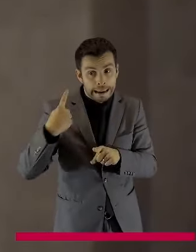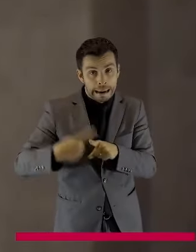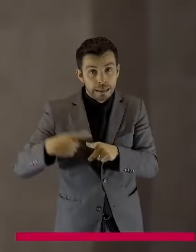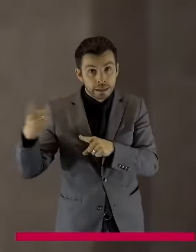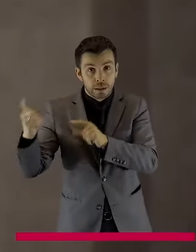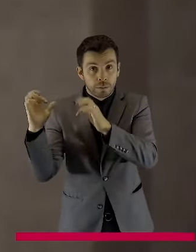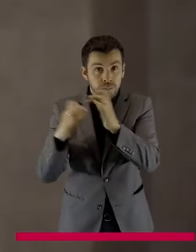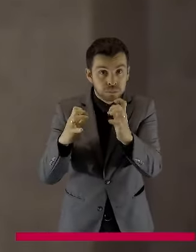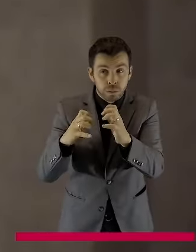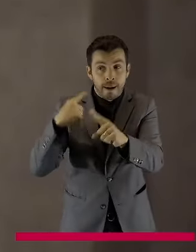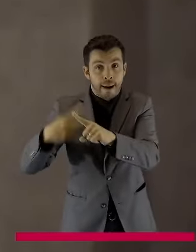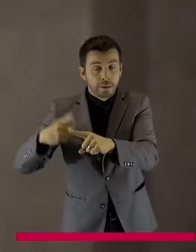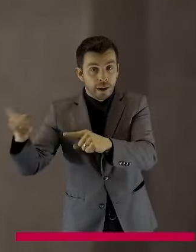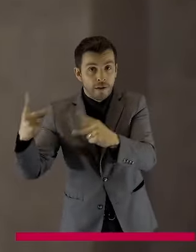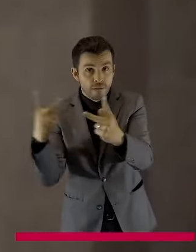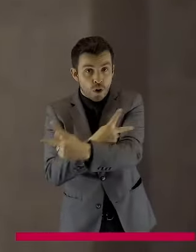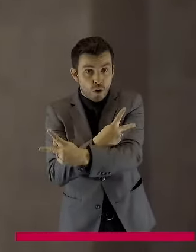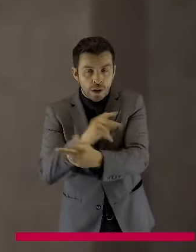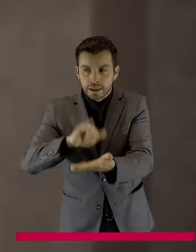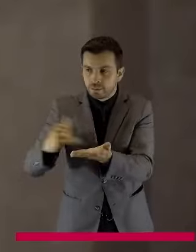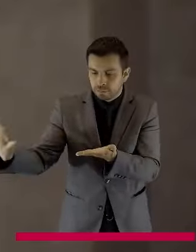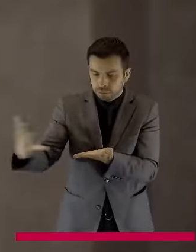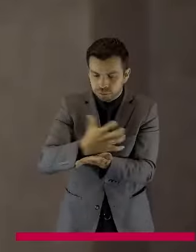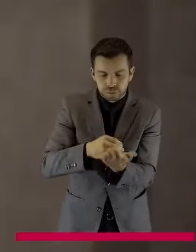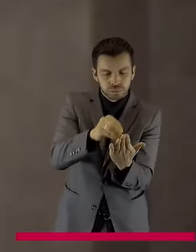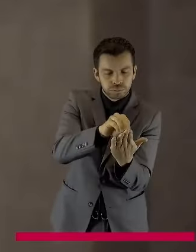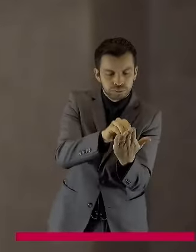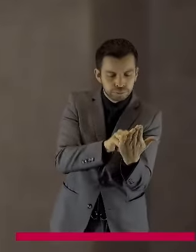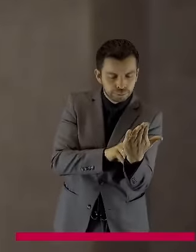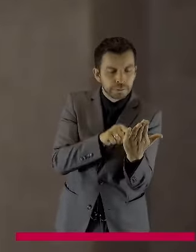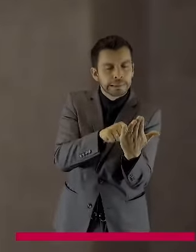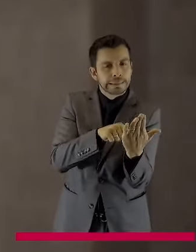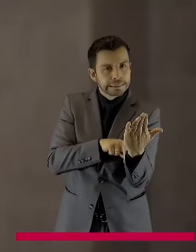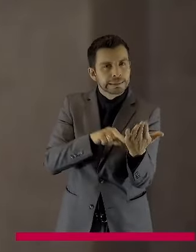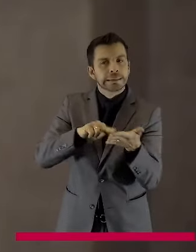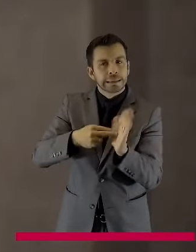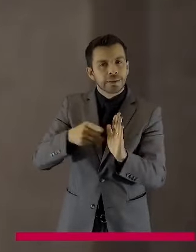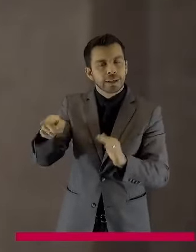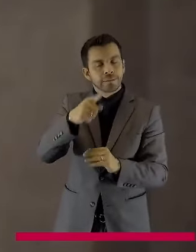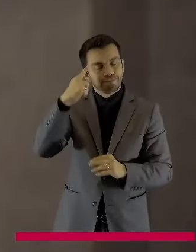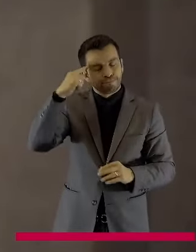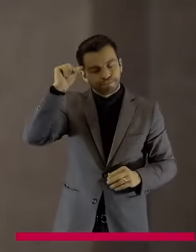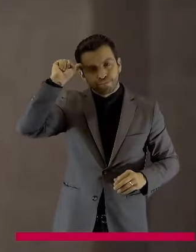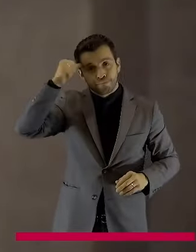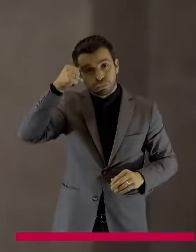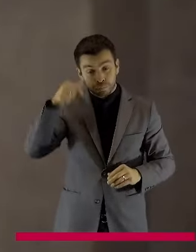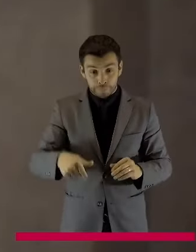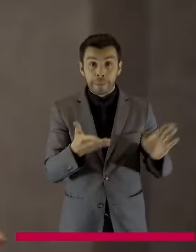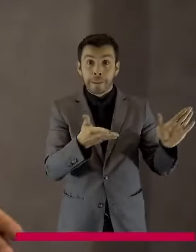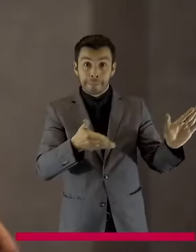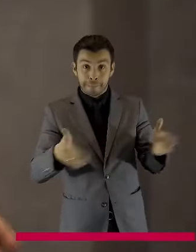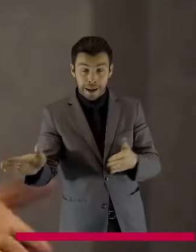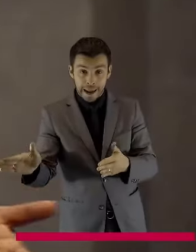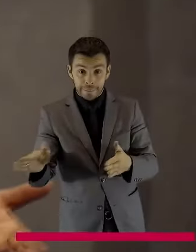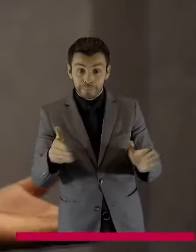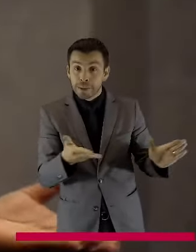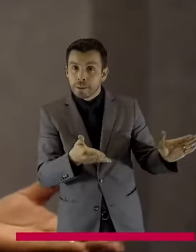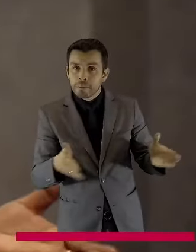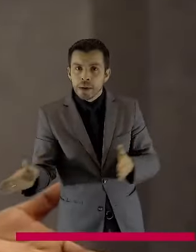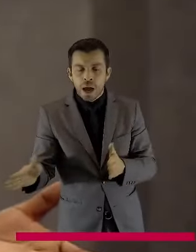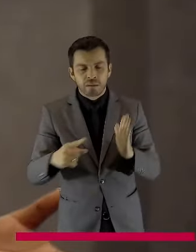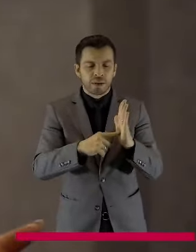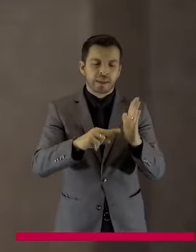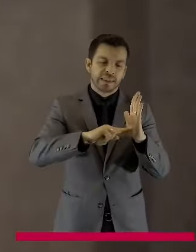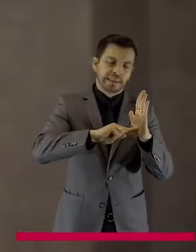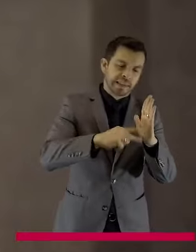muy importante, eso es parte de la memoria que no se puede perder, porque este plan ya termina siendo una cosa muy